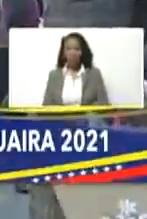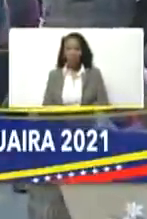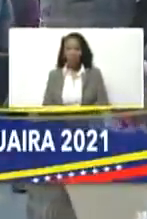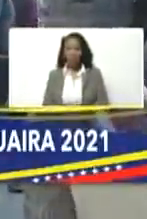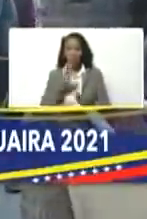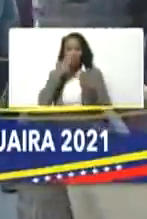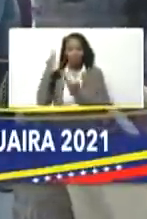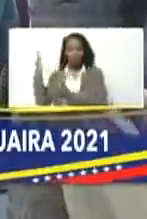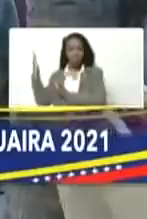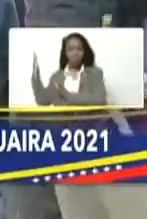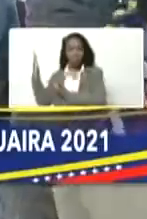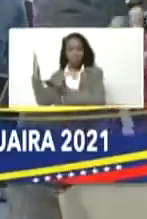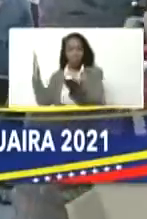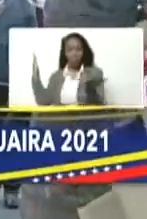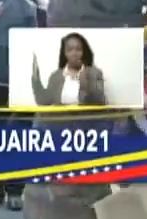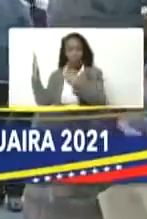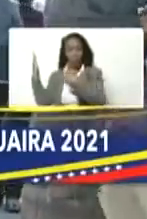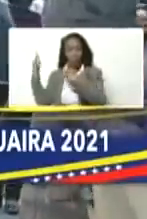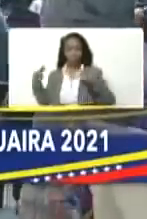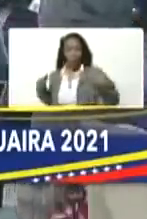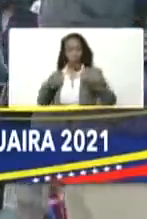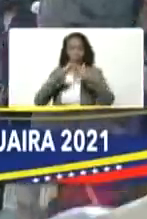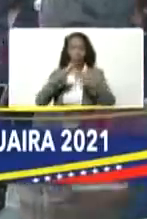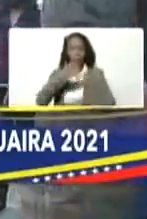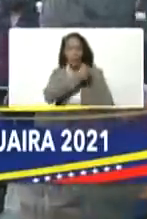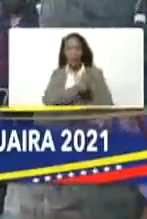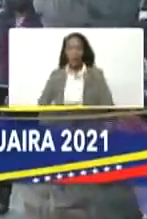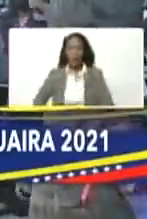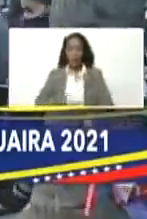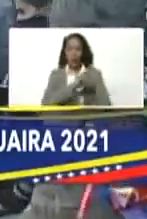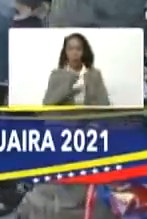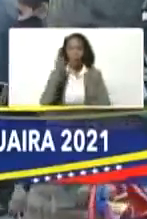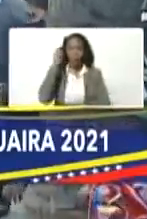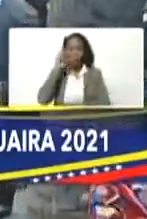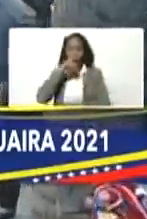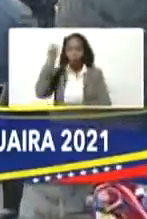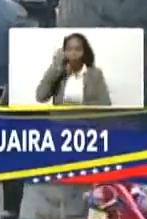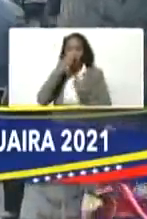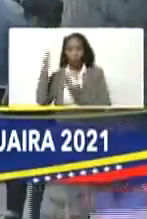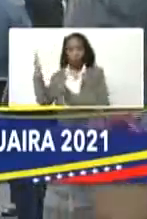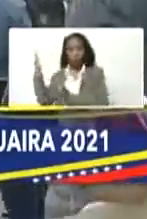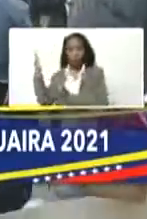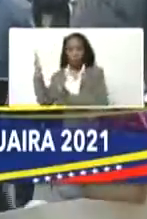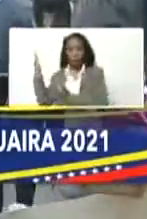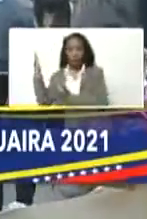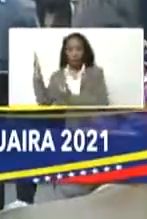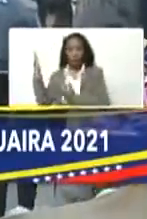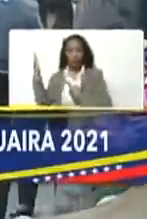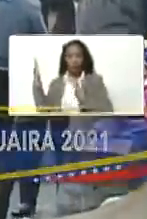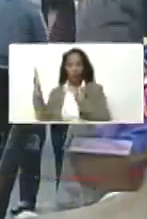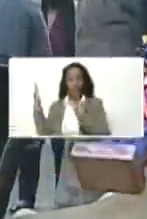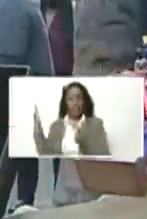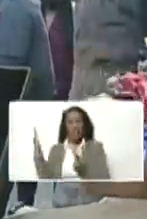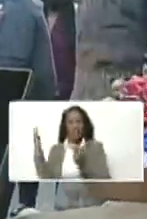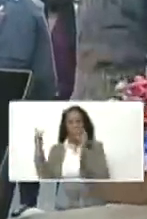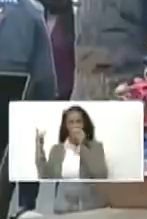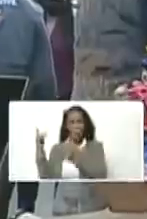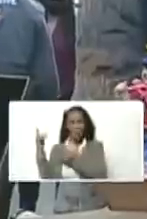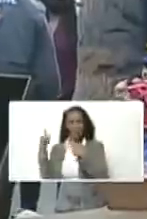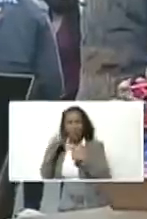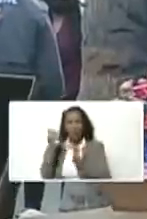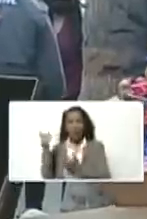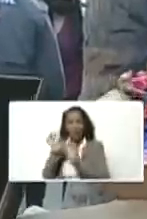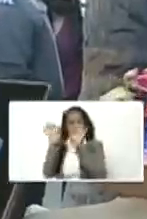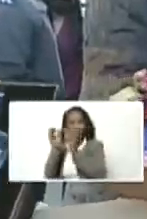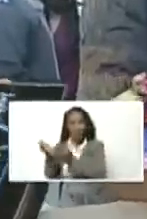Observan entonces ustedes este encuentro, el presidente de la República, Nicolás Maduro. ¿Ah? ¿Qué dice Folmer? Ah, Folmer, mira lo que